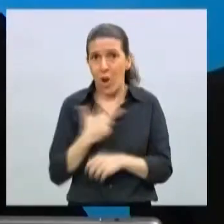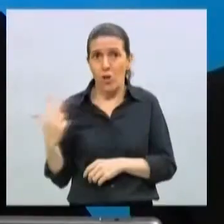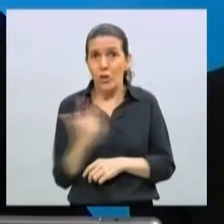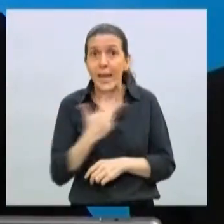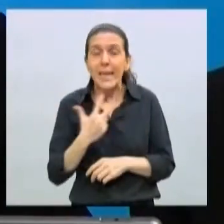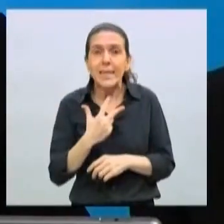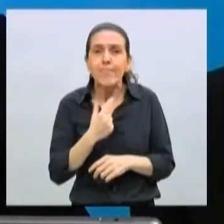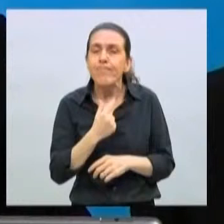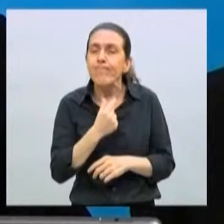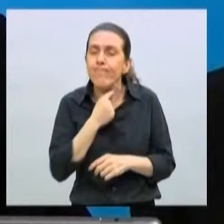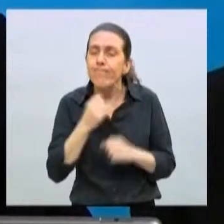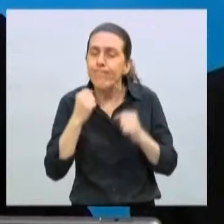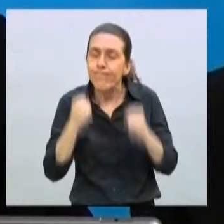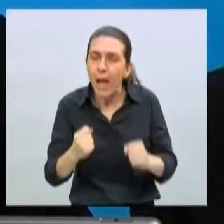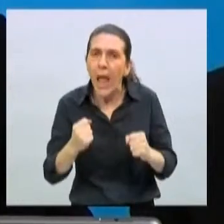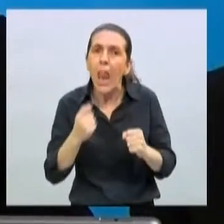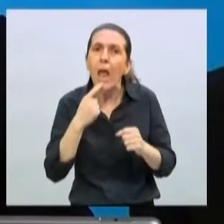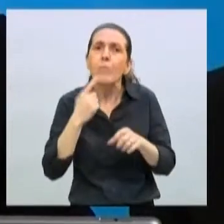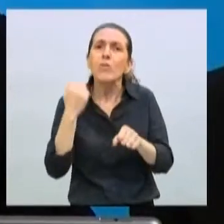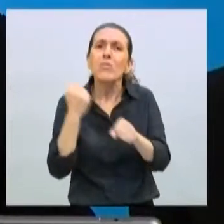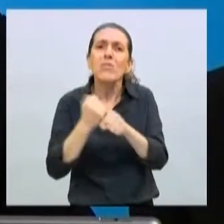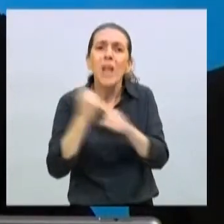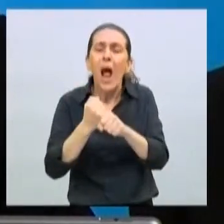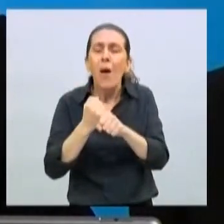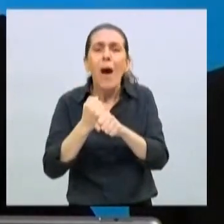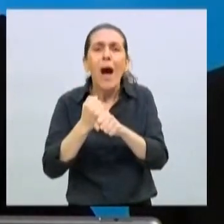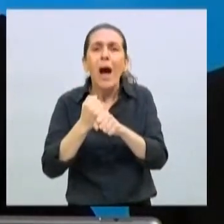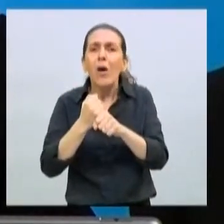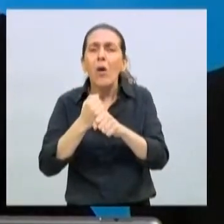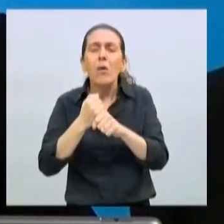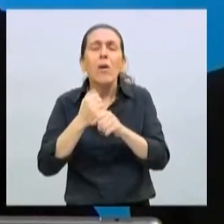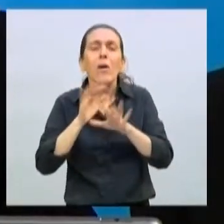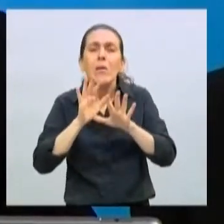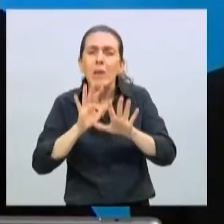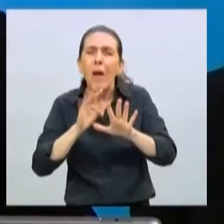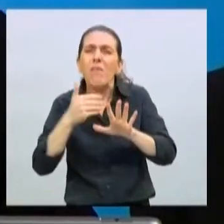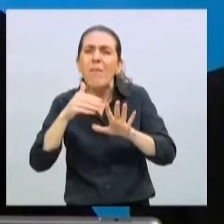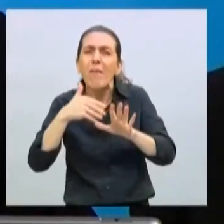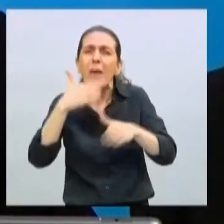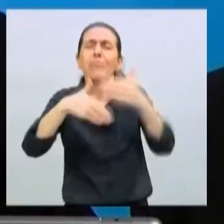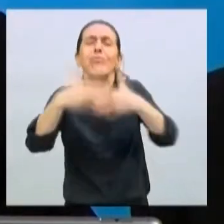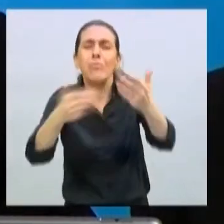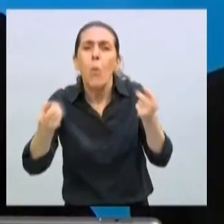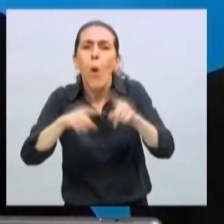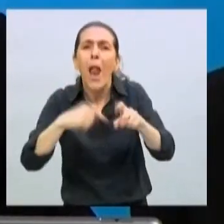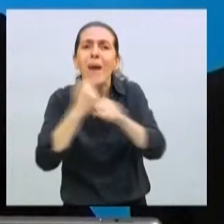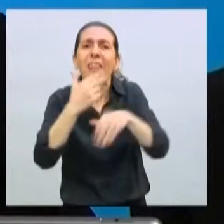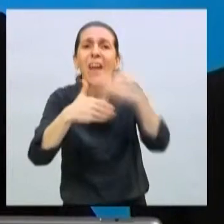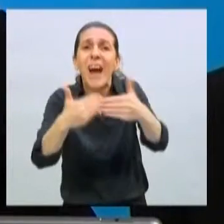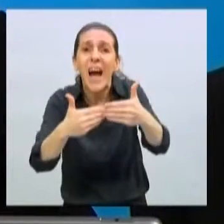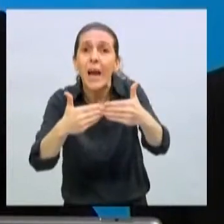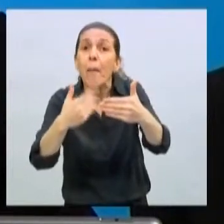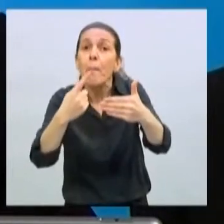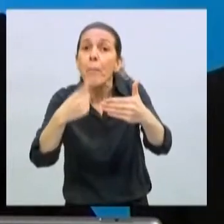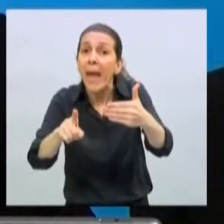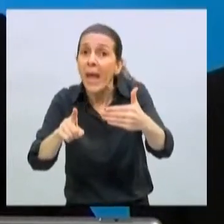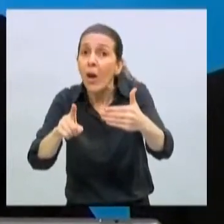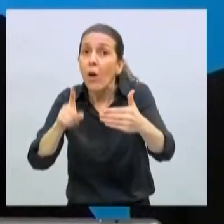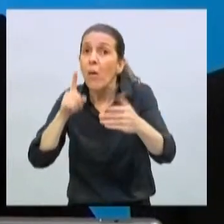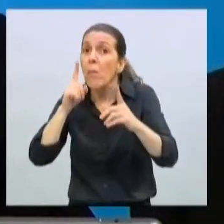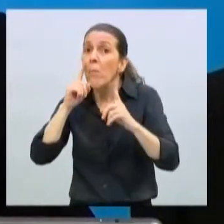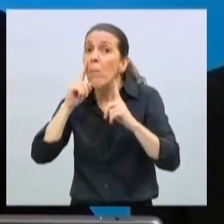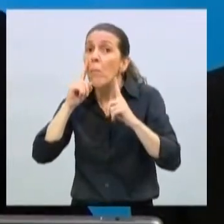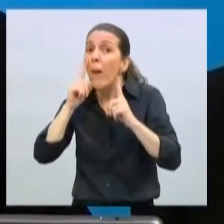la actividad se normalice tan pronto sea posible, sin poner en riesgo a la gente. Todos lo